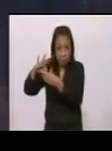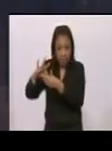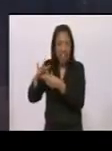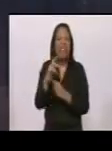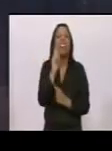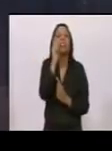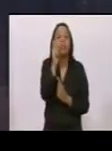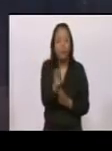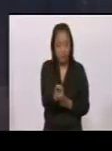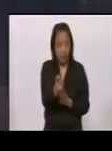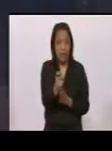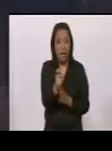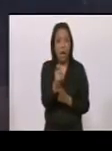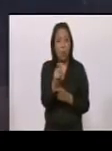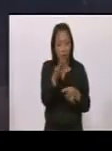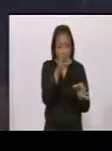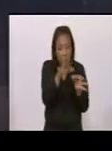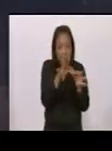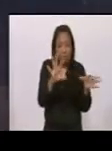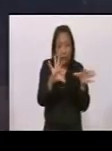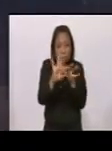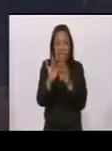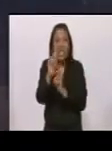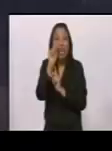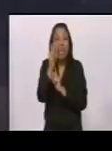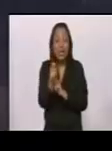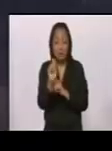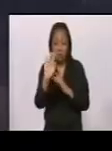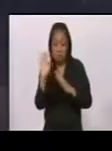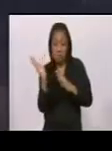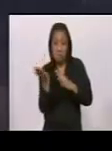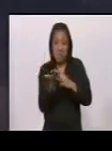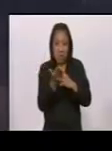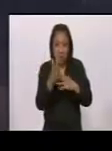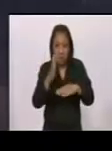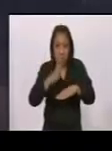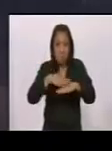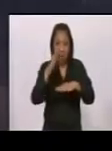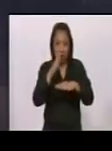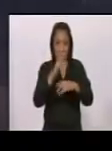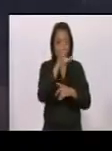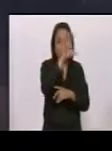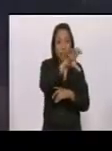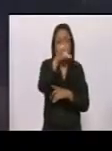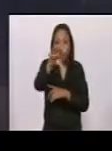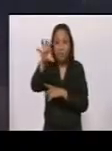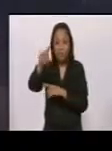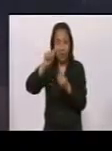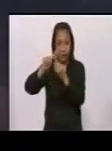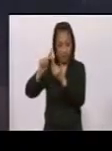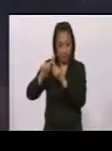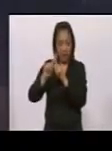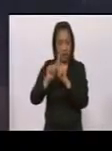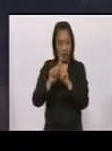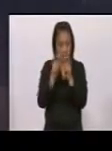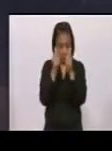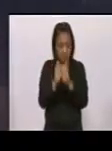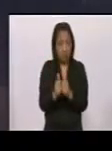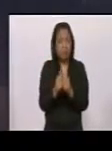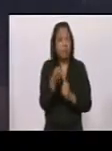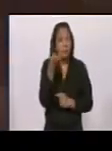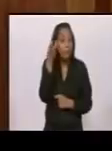decir, los correspondientes a más de la mitad de las casillas instaladas. Por su